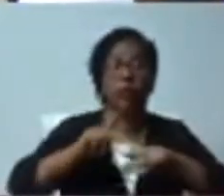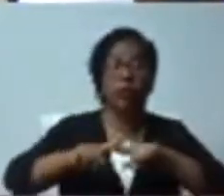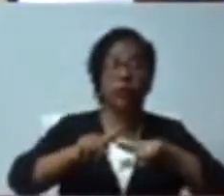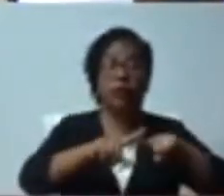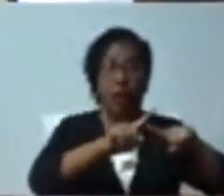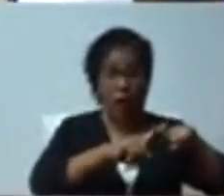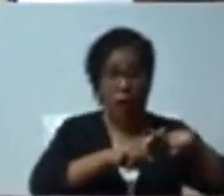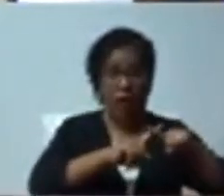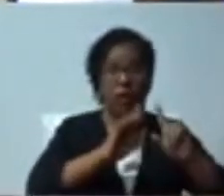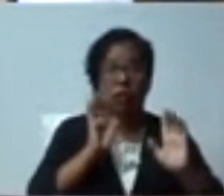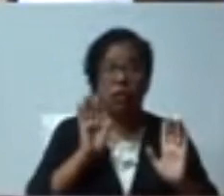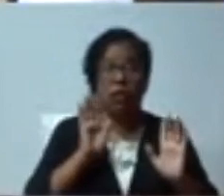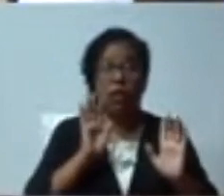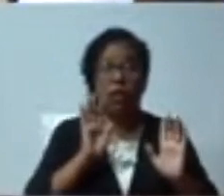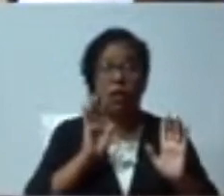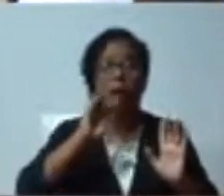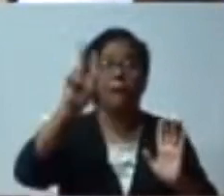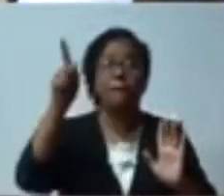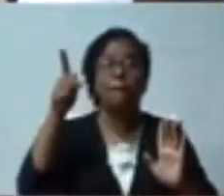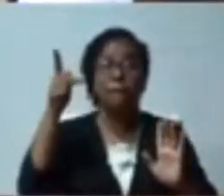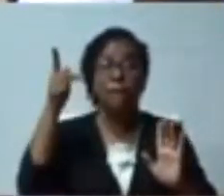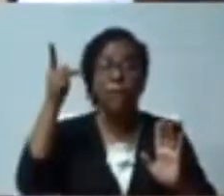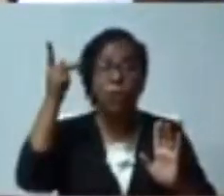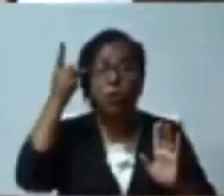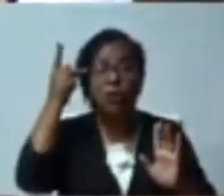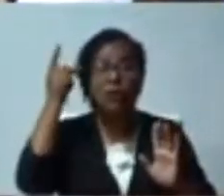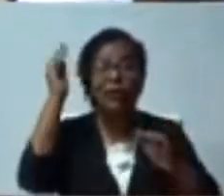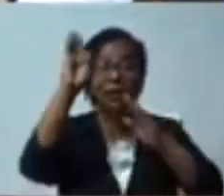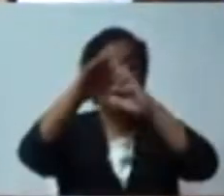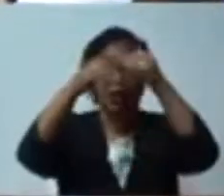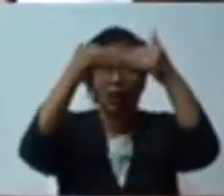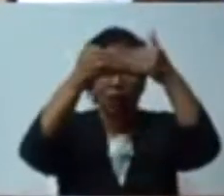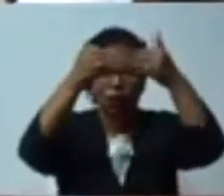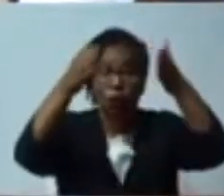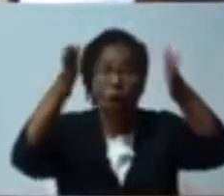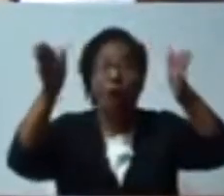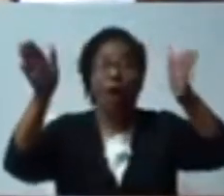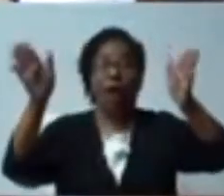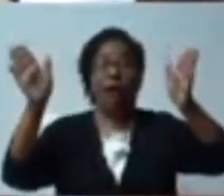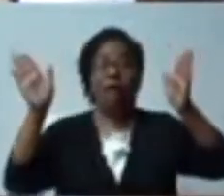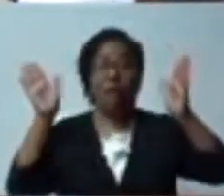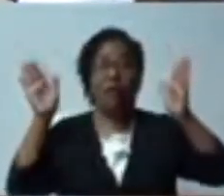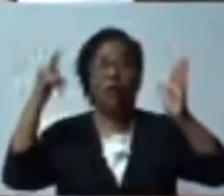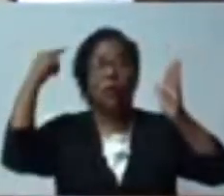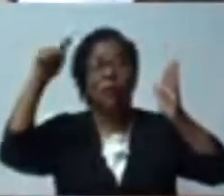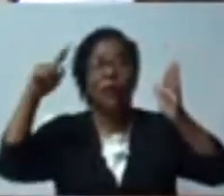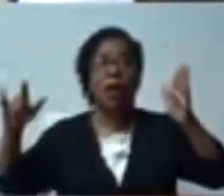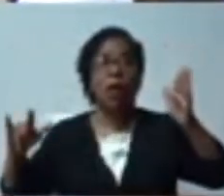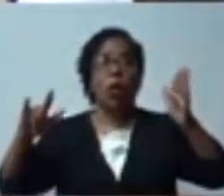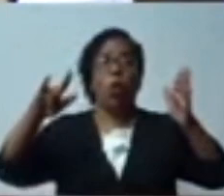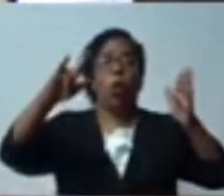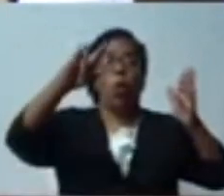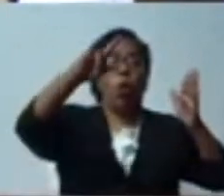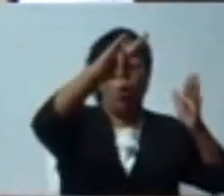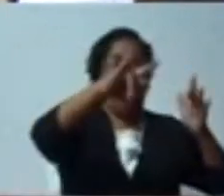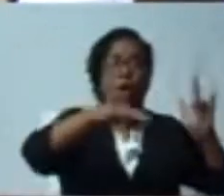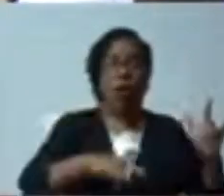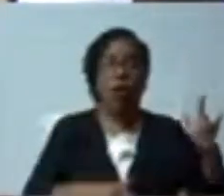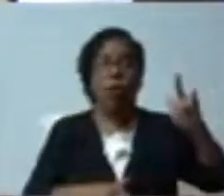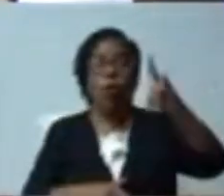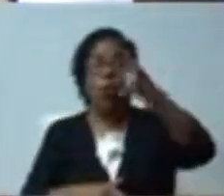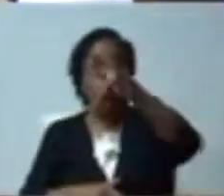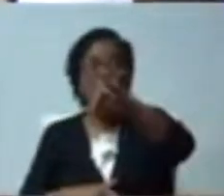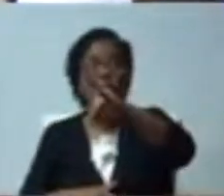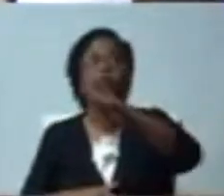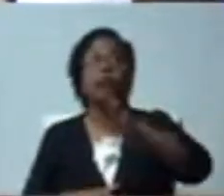la mejoría en la comunicación aérea de la República Dominicana, están apostando a este proyecto. Y